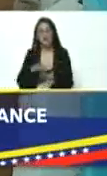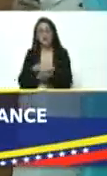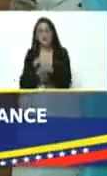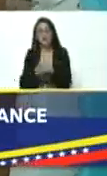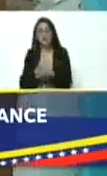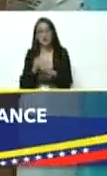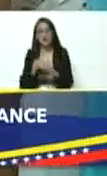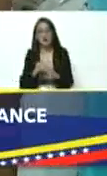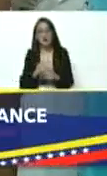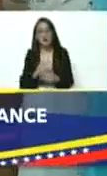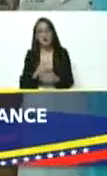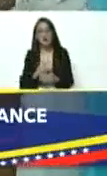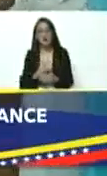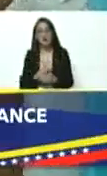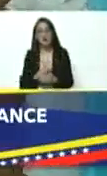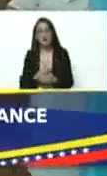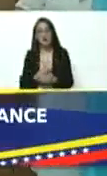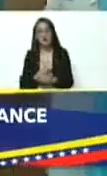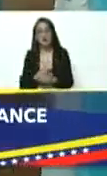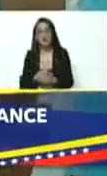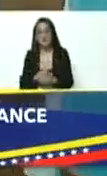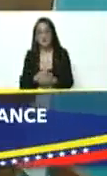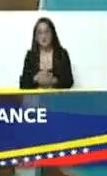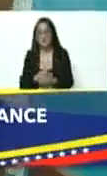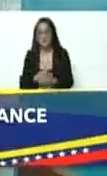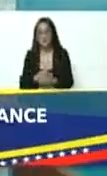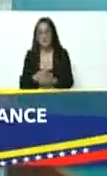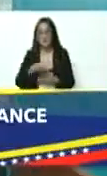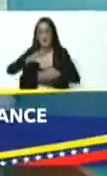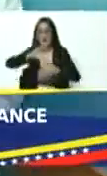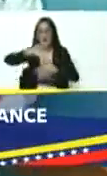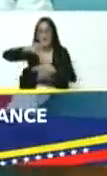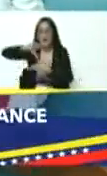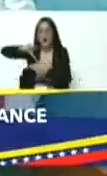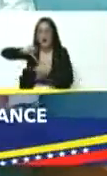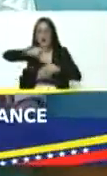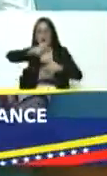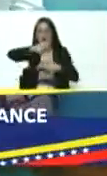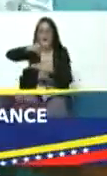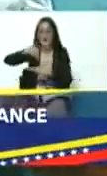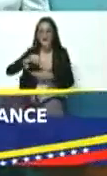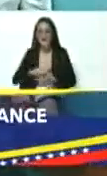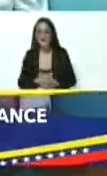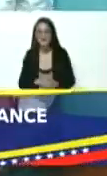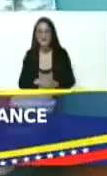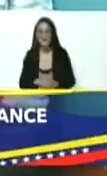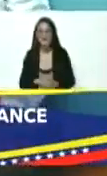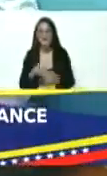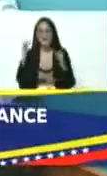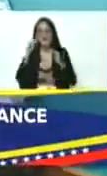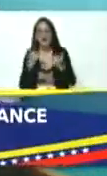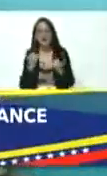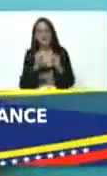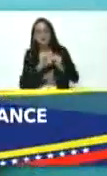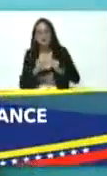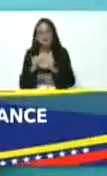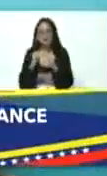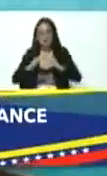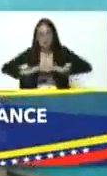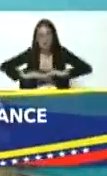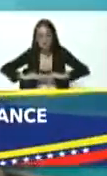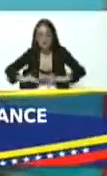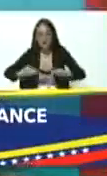apoyo. Seguimos gracias, adelante, presidente. Reinaldo, gracias. Sí, presidente, aquí también le hemos reparado todo el techo, hemos colocado manto